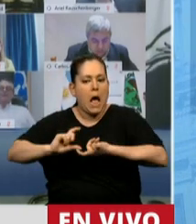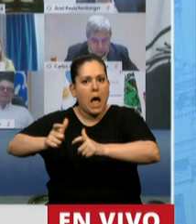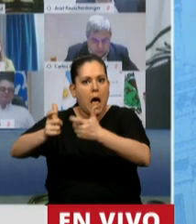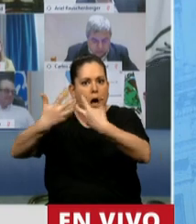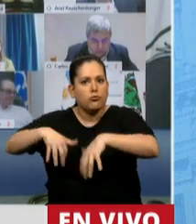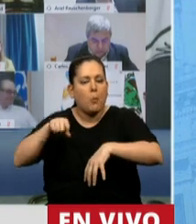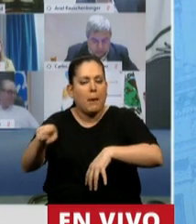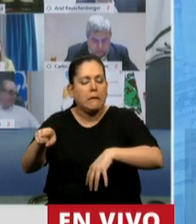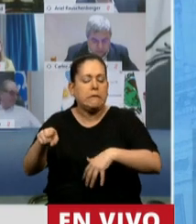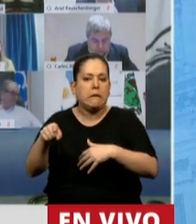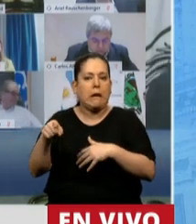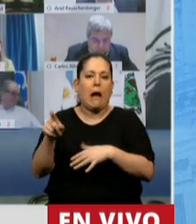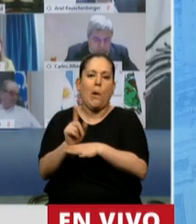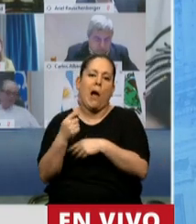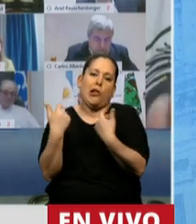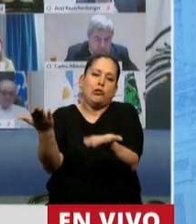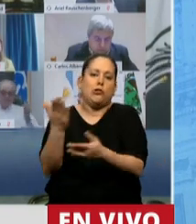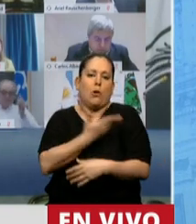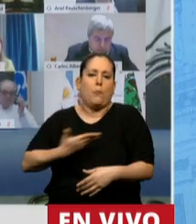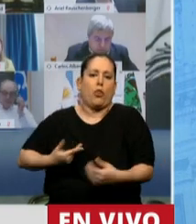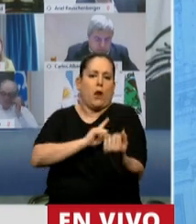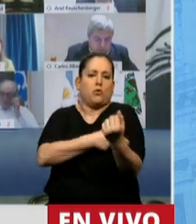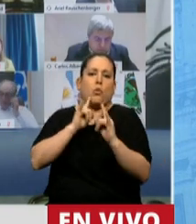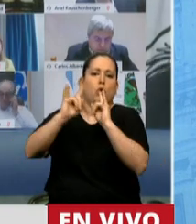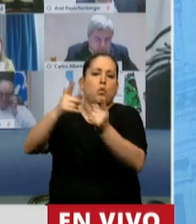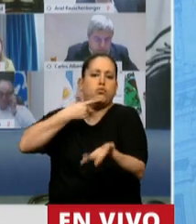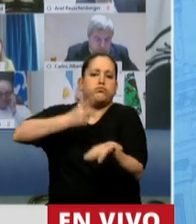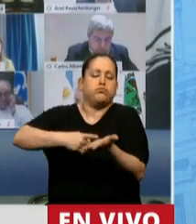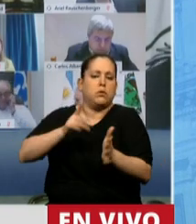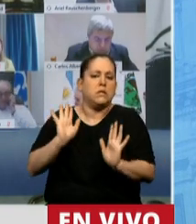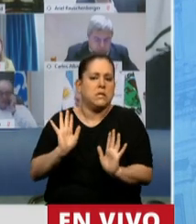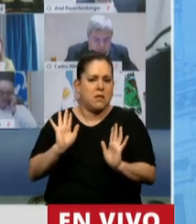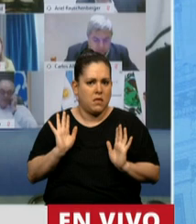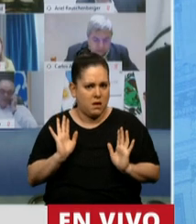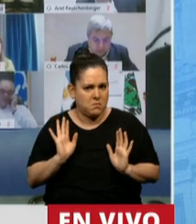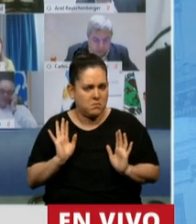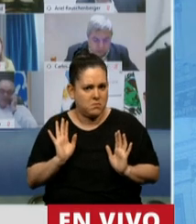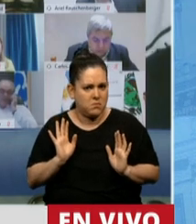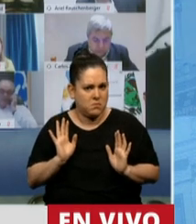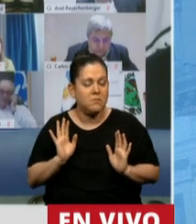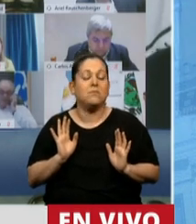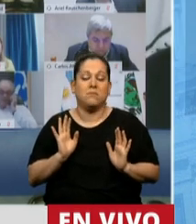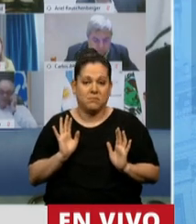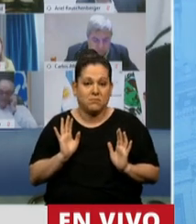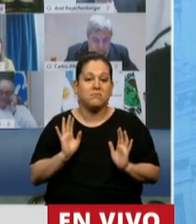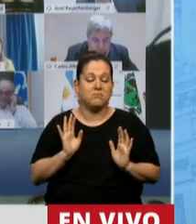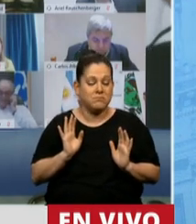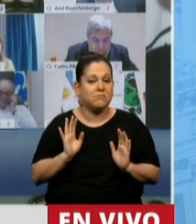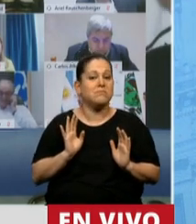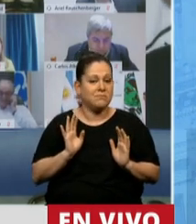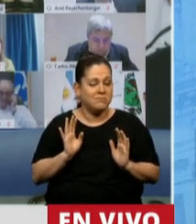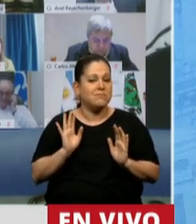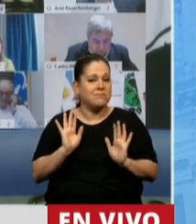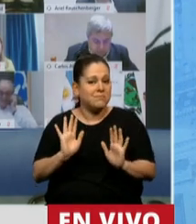de la ley concediéndole al poder ejecutivo la Facultad de otorgarlo a su entera discusión el acto del príncipe la